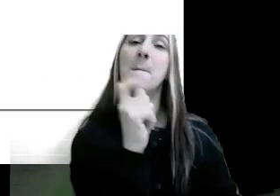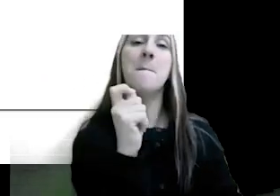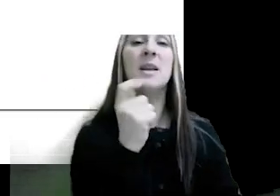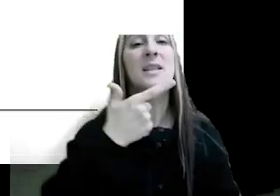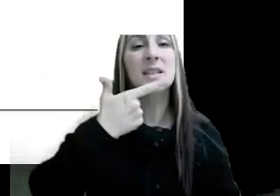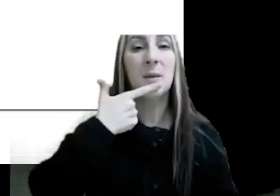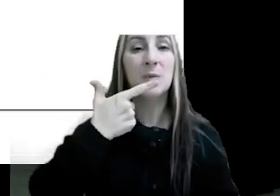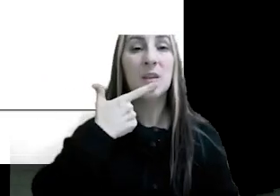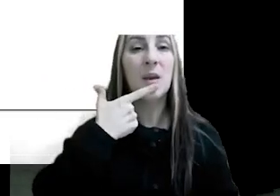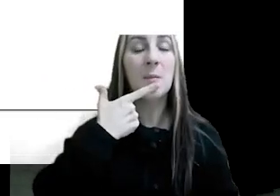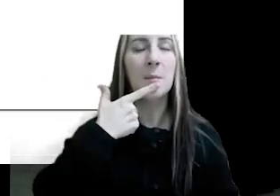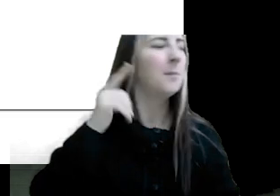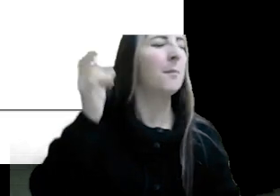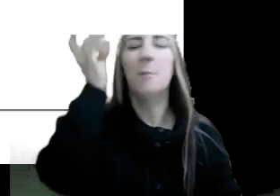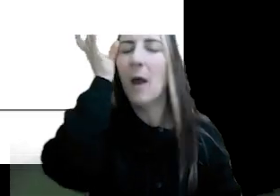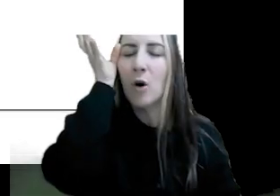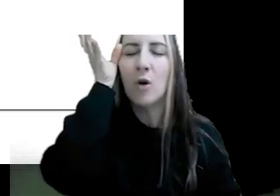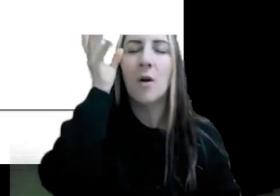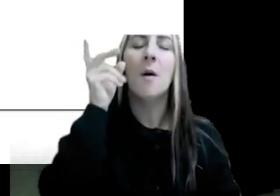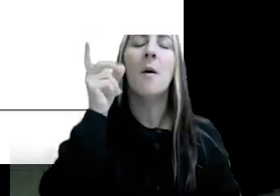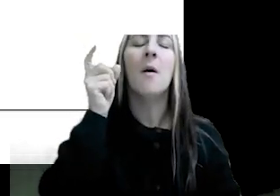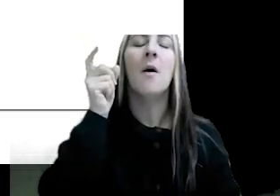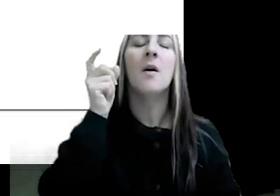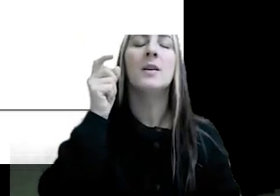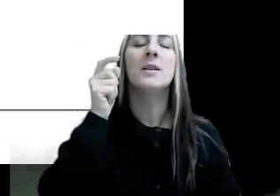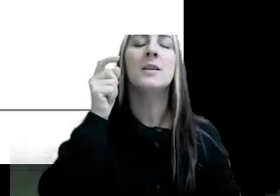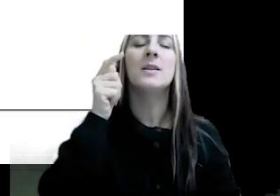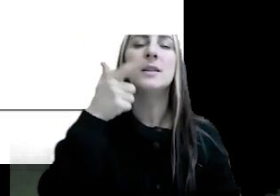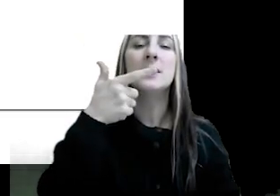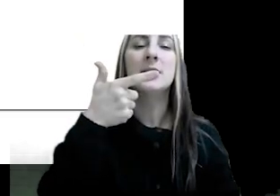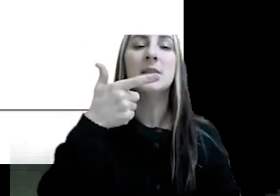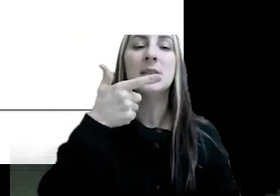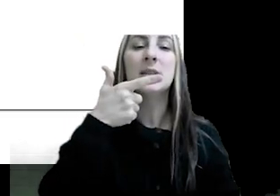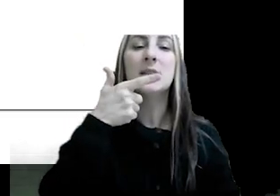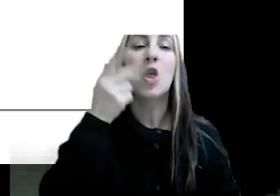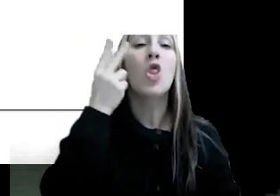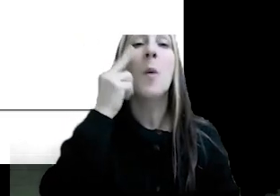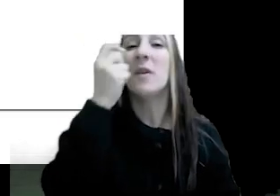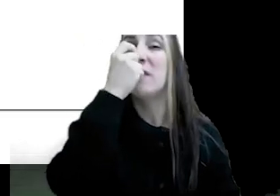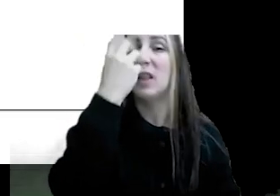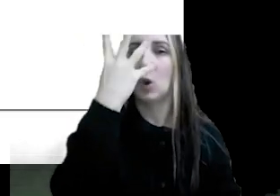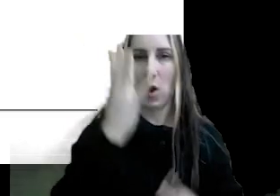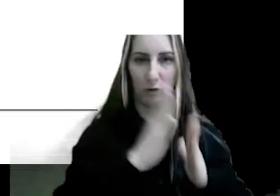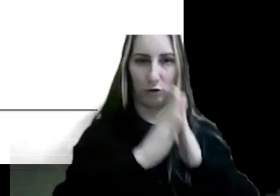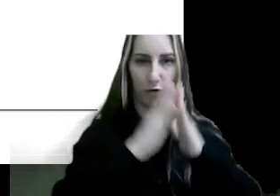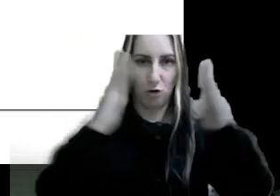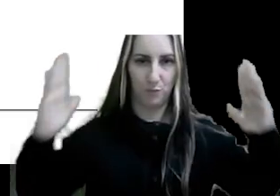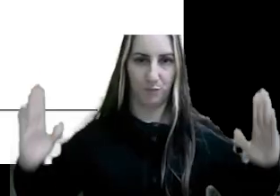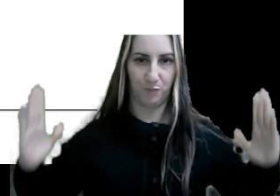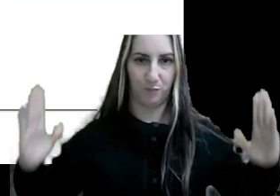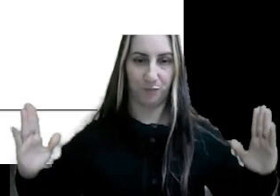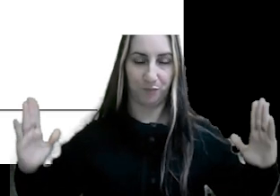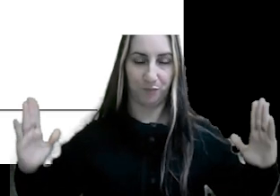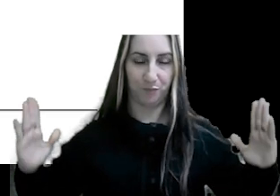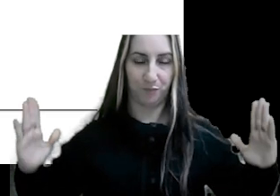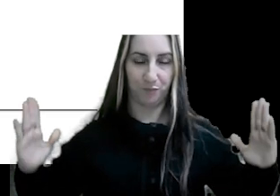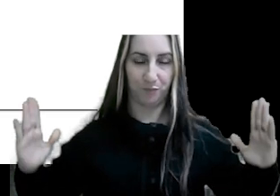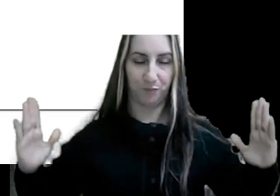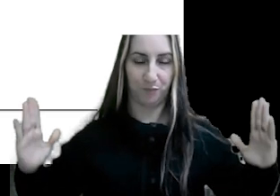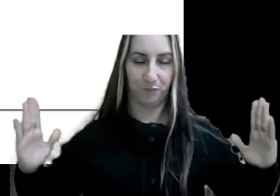septiembre, perdón, me equivoqué, 2024. ¿Sí? Es 2024. ¿A qué nos referimos esto? Yo